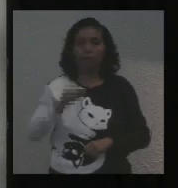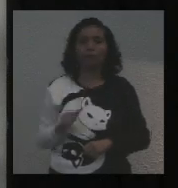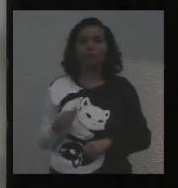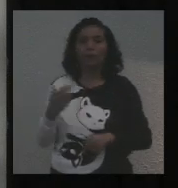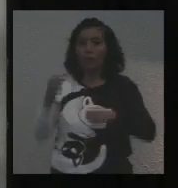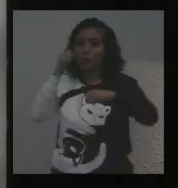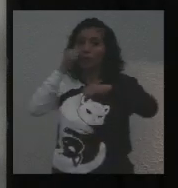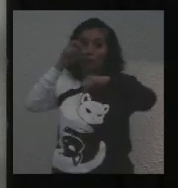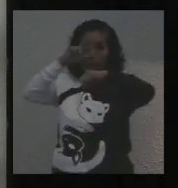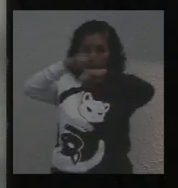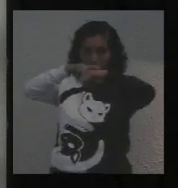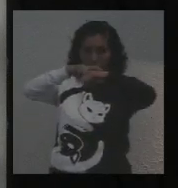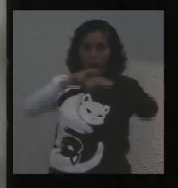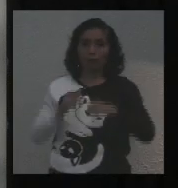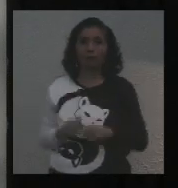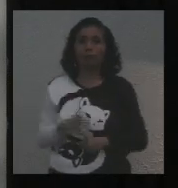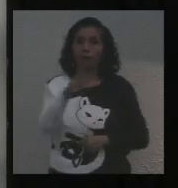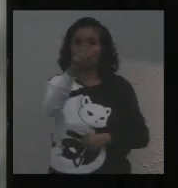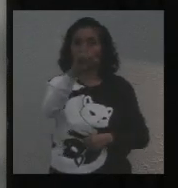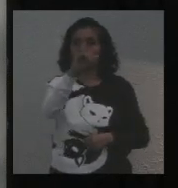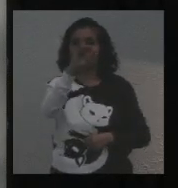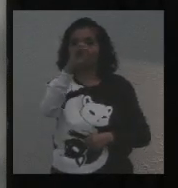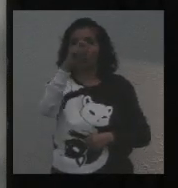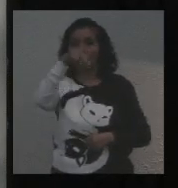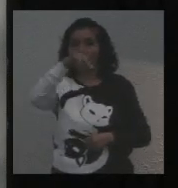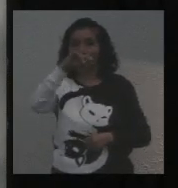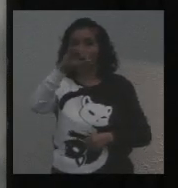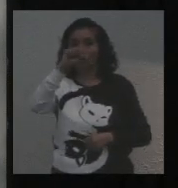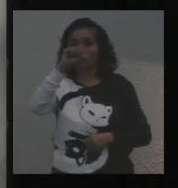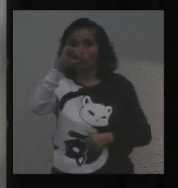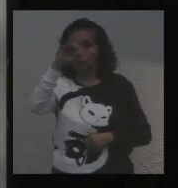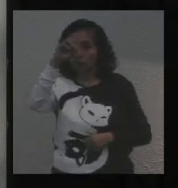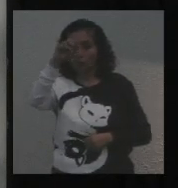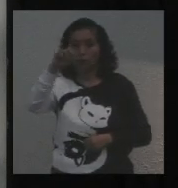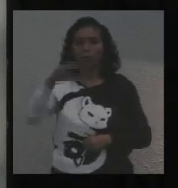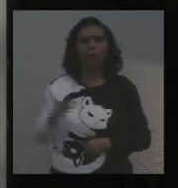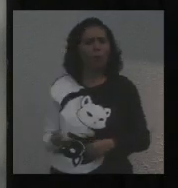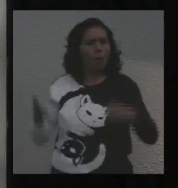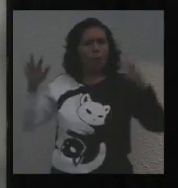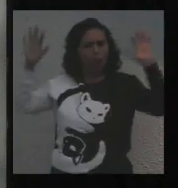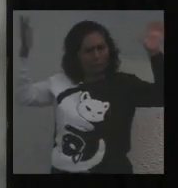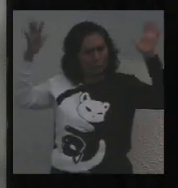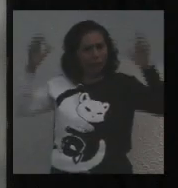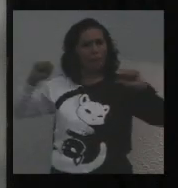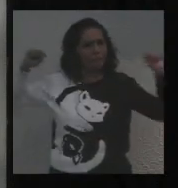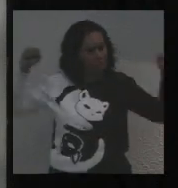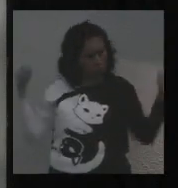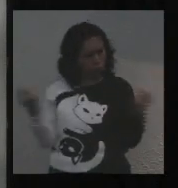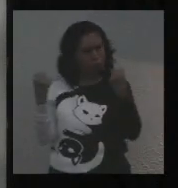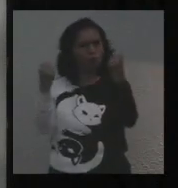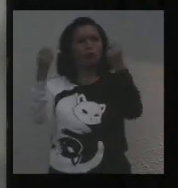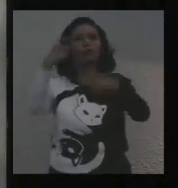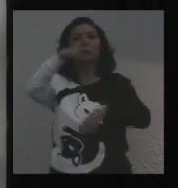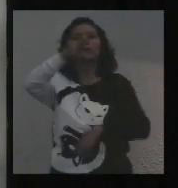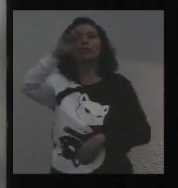el secretario general de Gobierno, Dionisio Vera Casanova. ¡Que viva Quintana Roo y su Constitución!